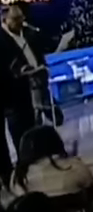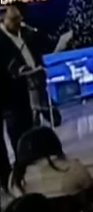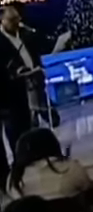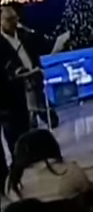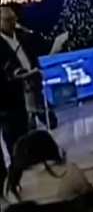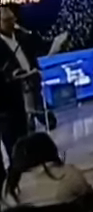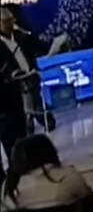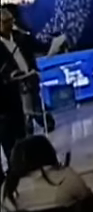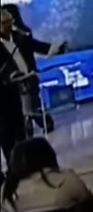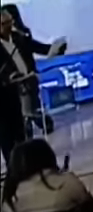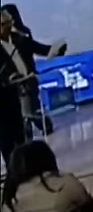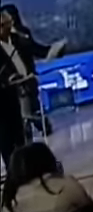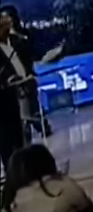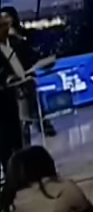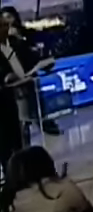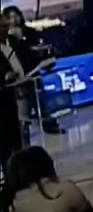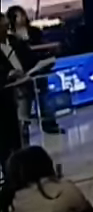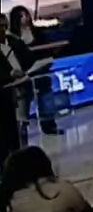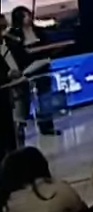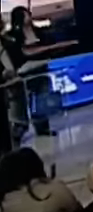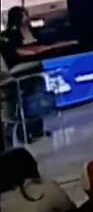Rosalín Moreno, gerente.